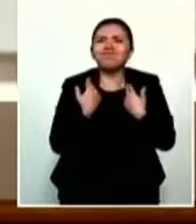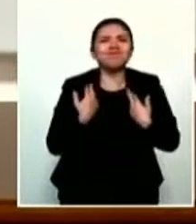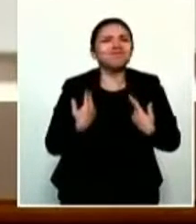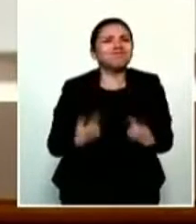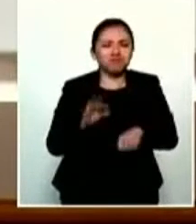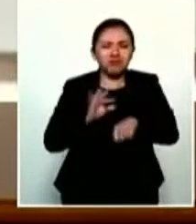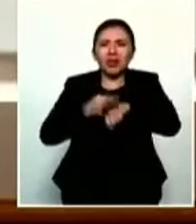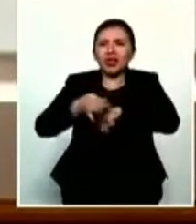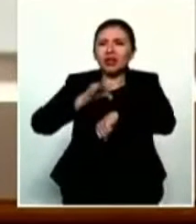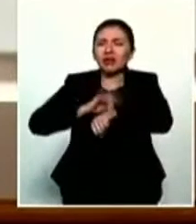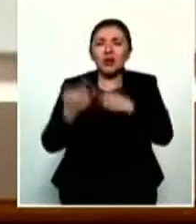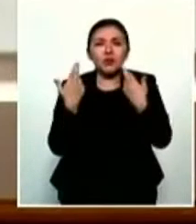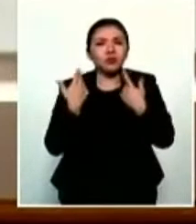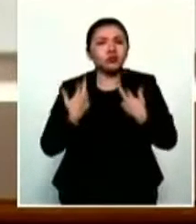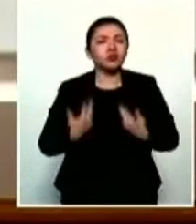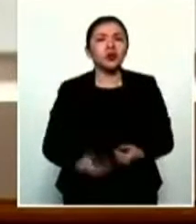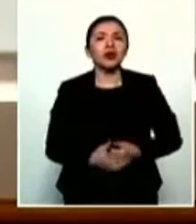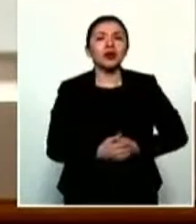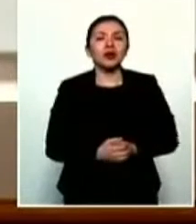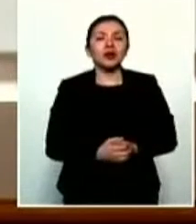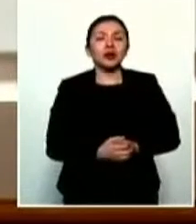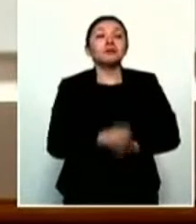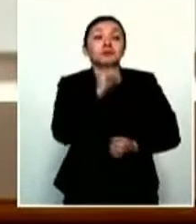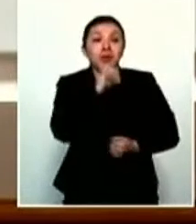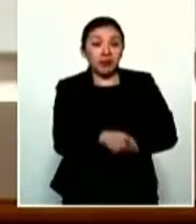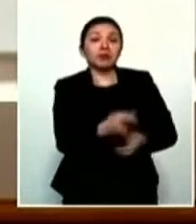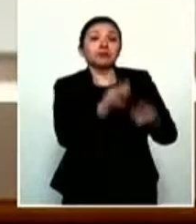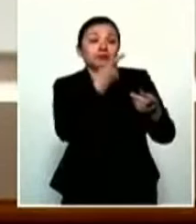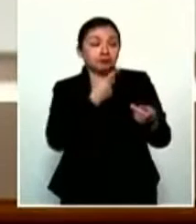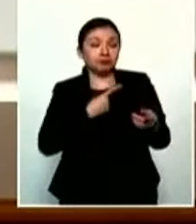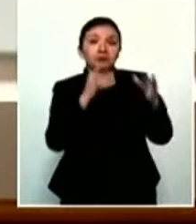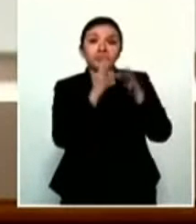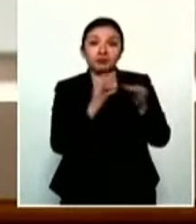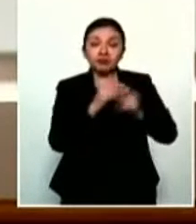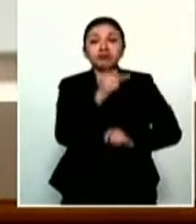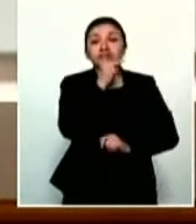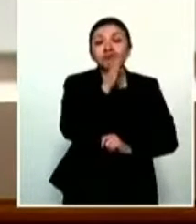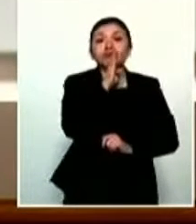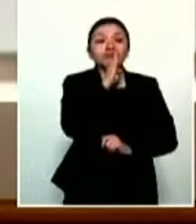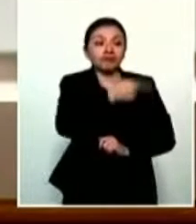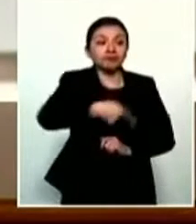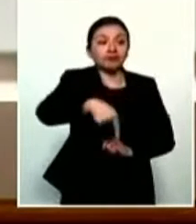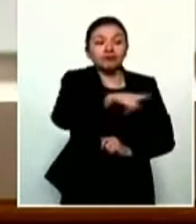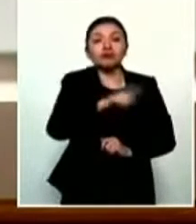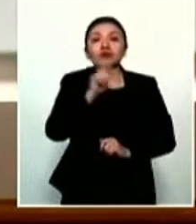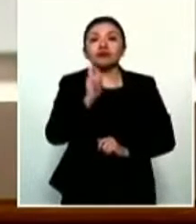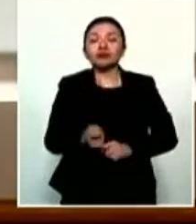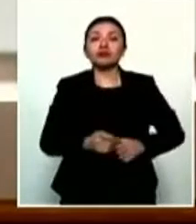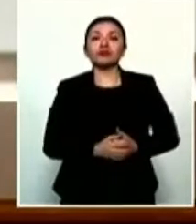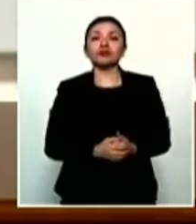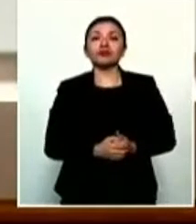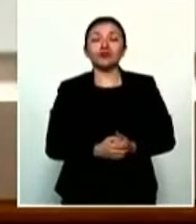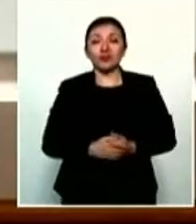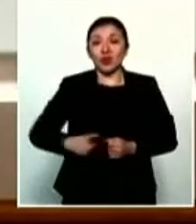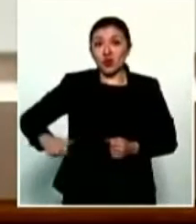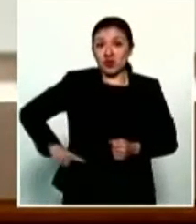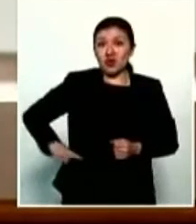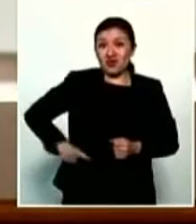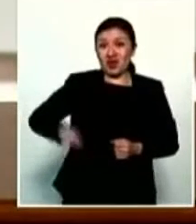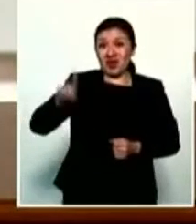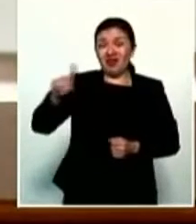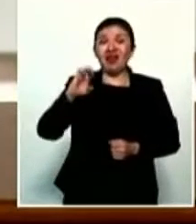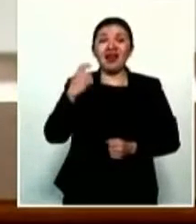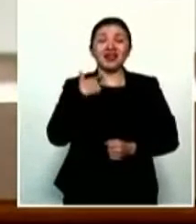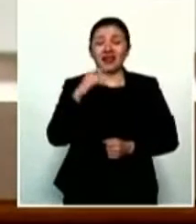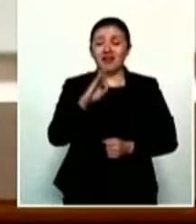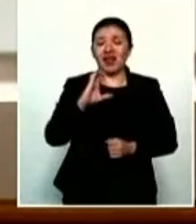se despegaba. Me contaron los papás y las mamás que el gobierno de Felipe